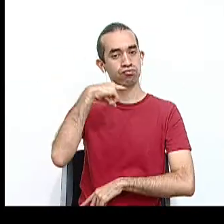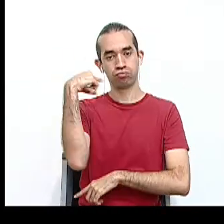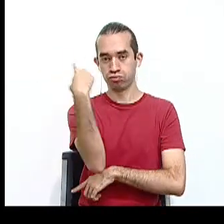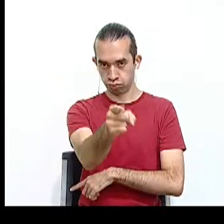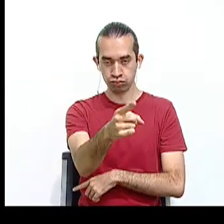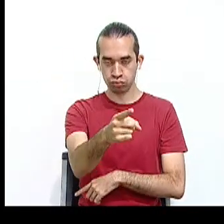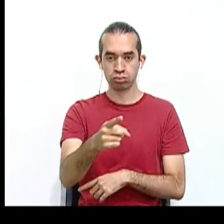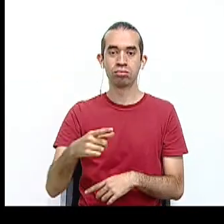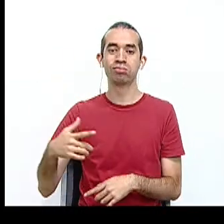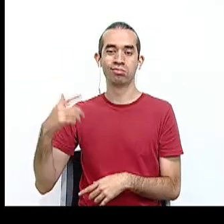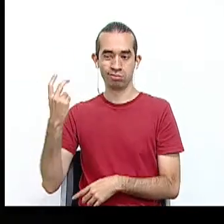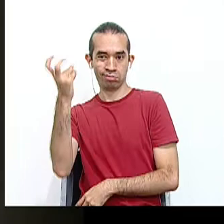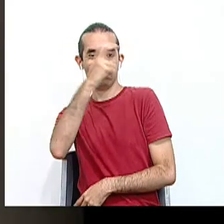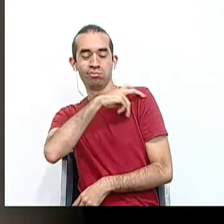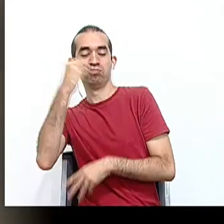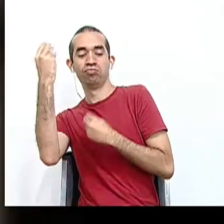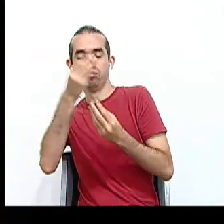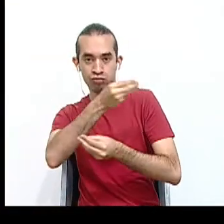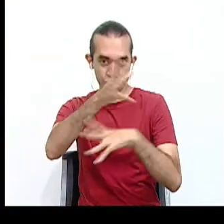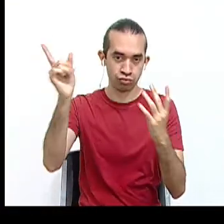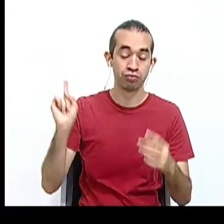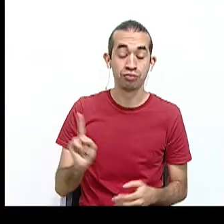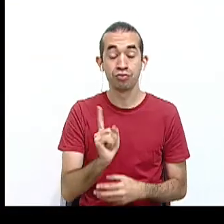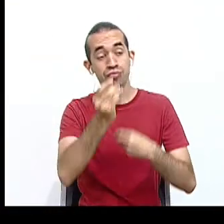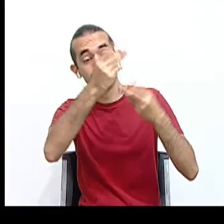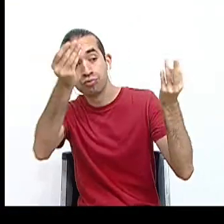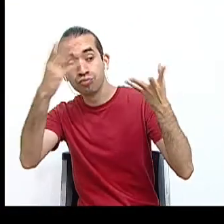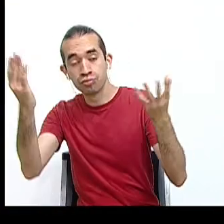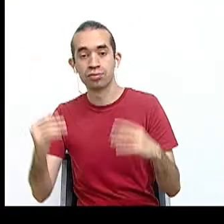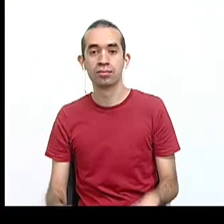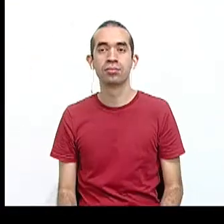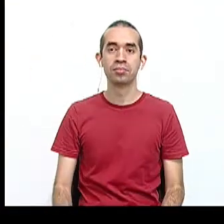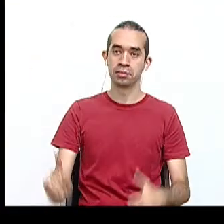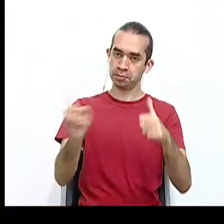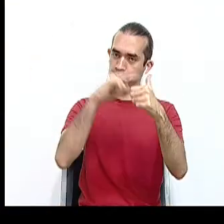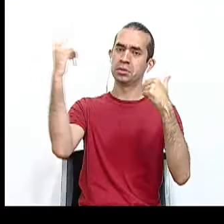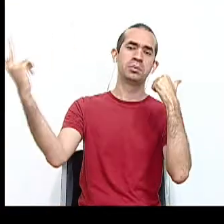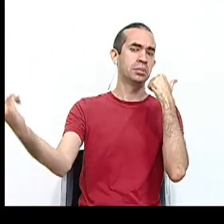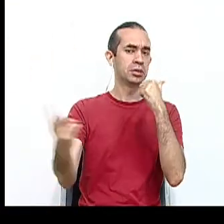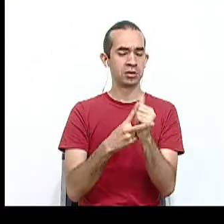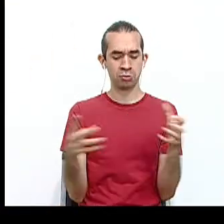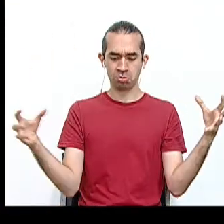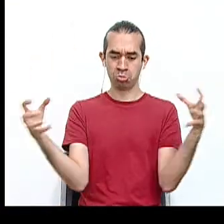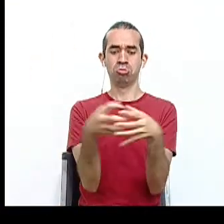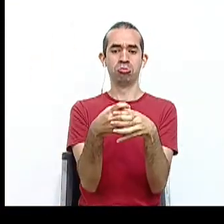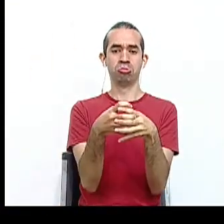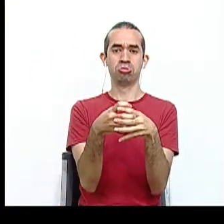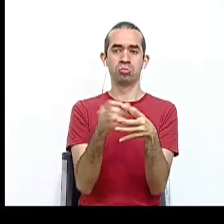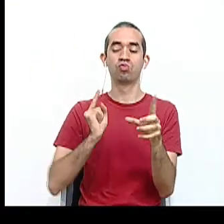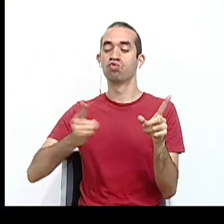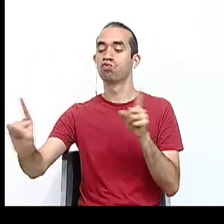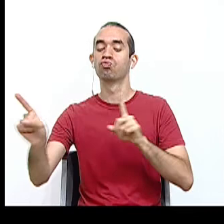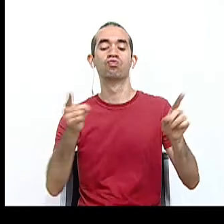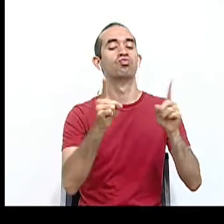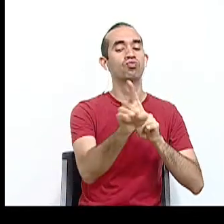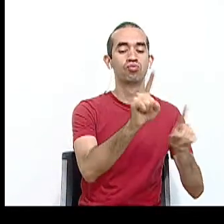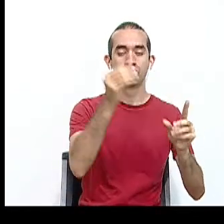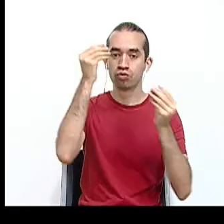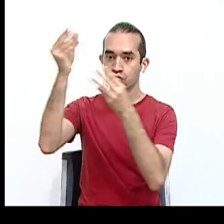les hacían saber. Así, circuló por primera vez un colectivo que informaría lo